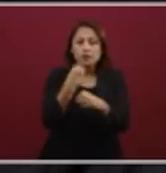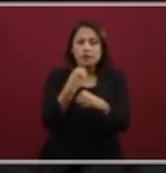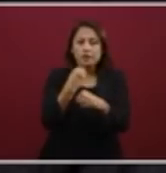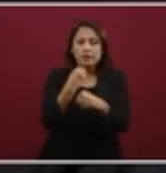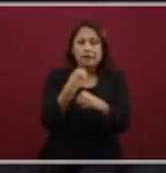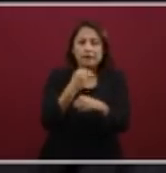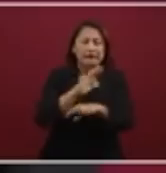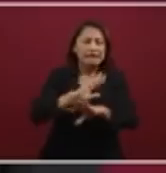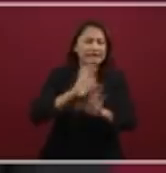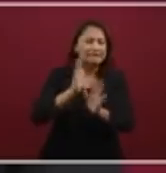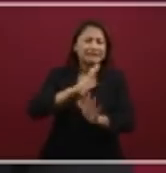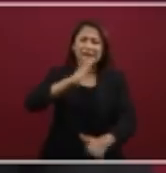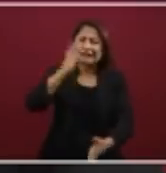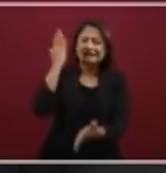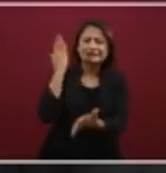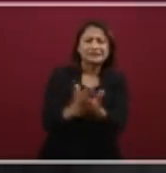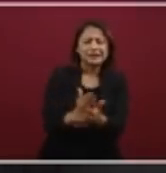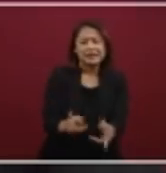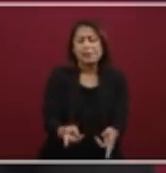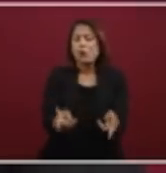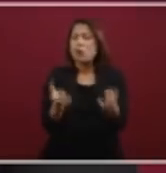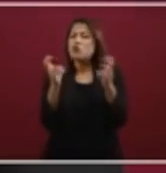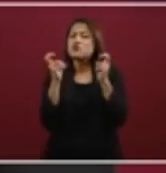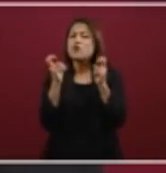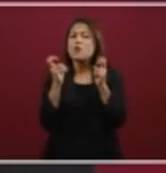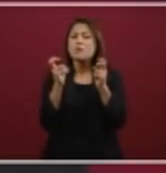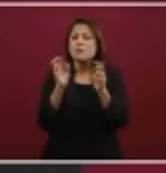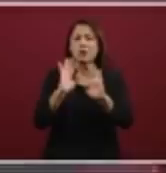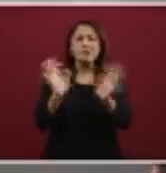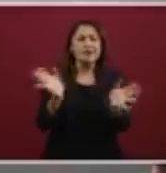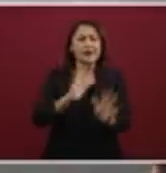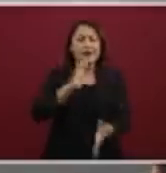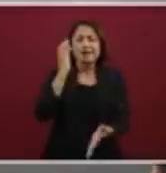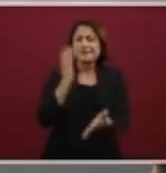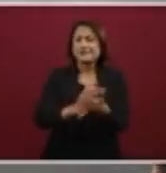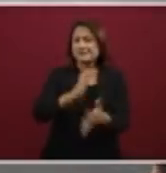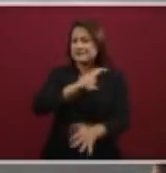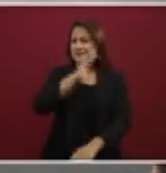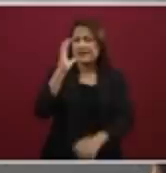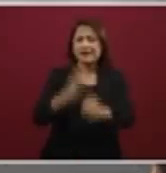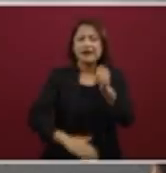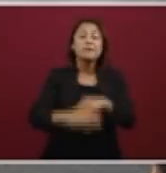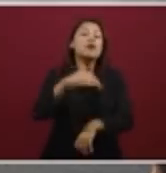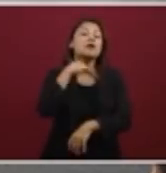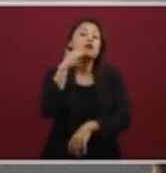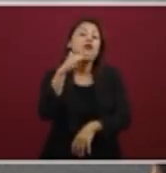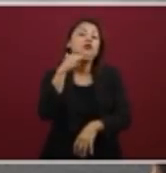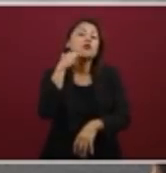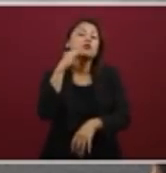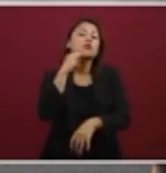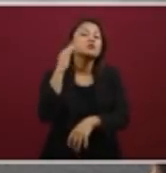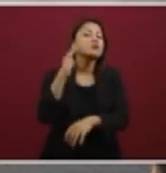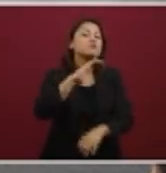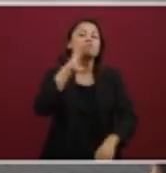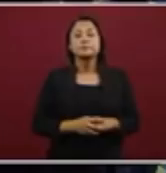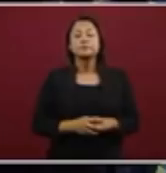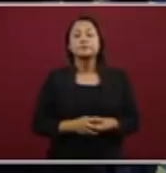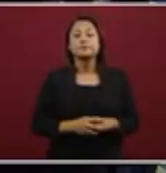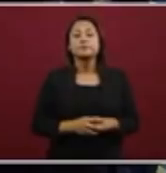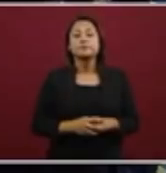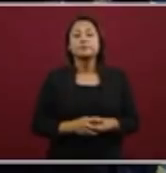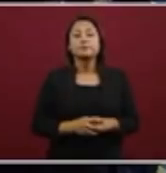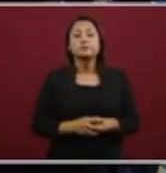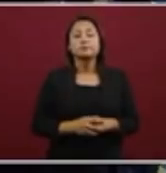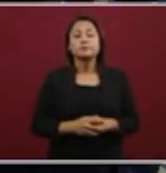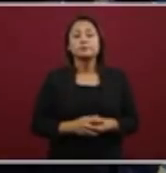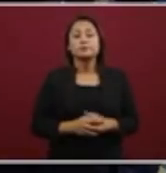en nada se acaba el guachi col se termina la corrupción sobre la información que trascendió en un periódico